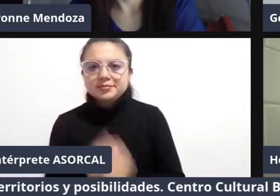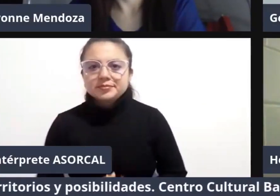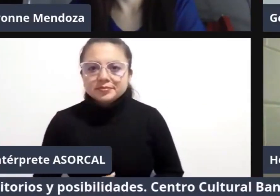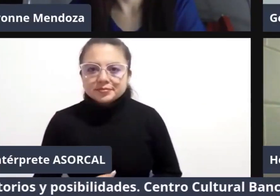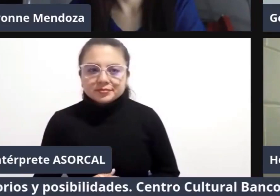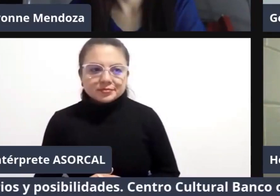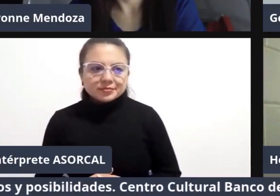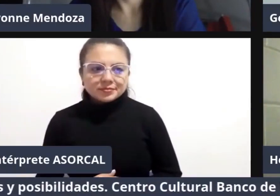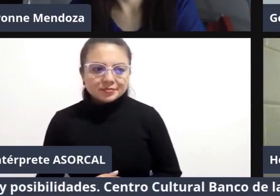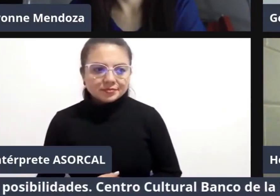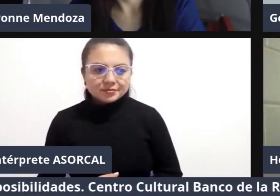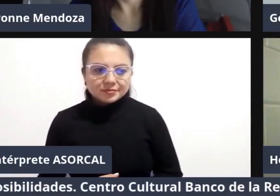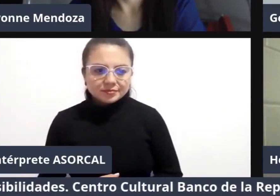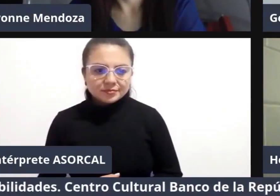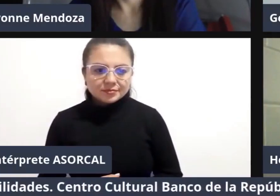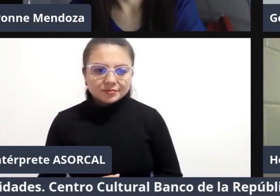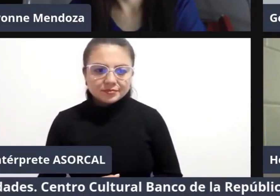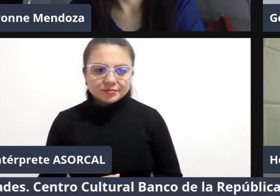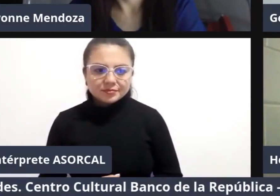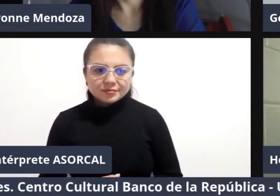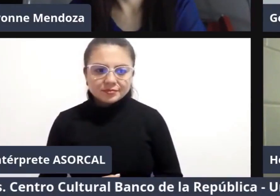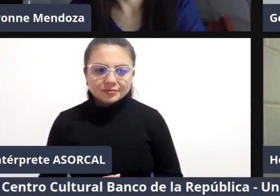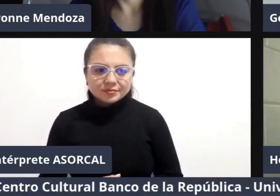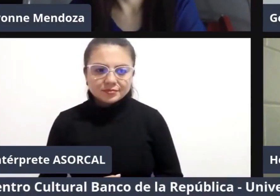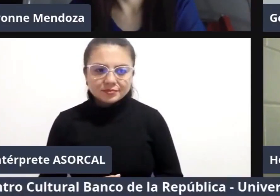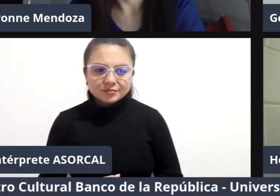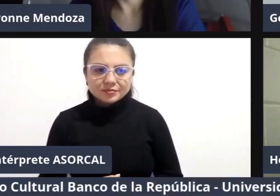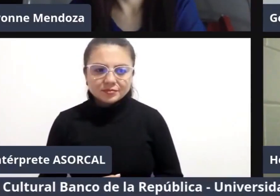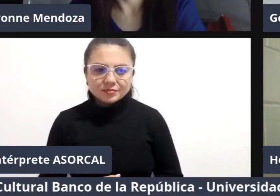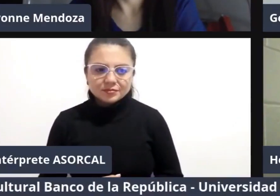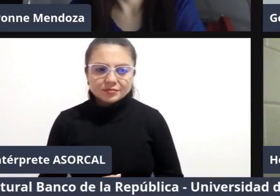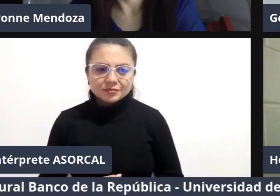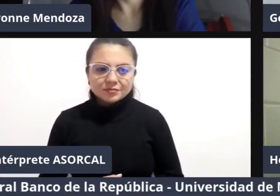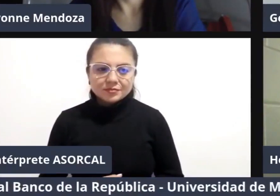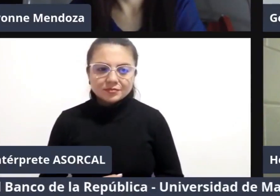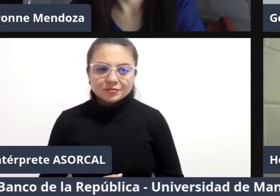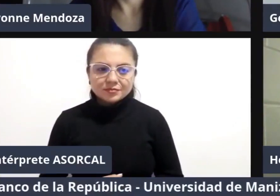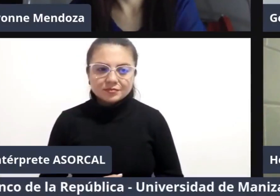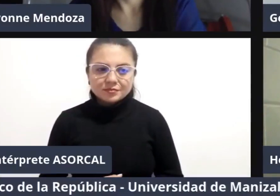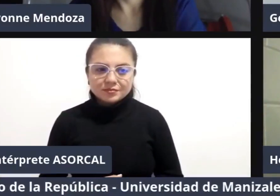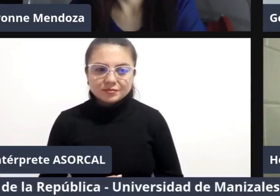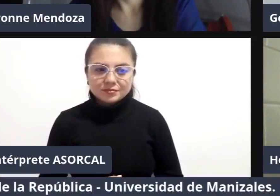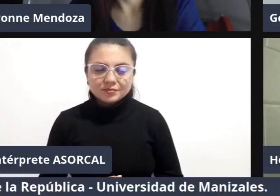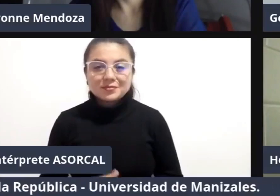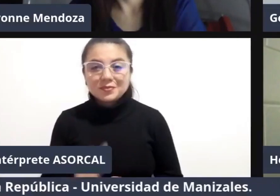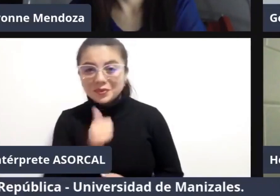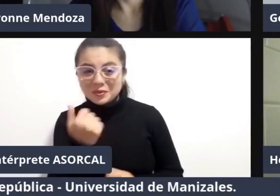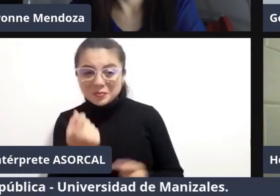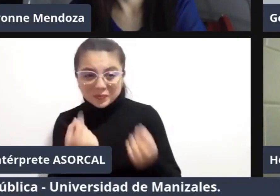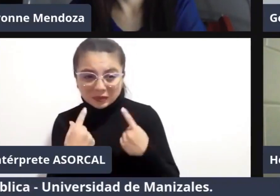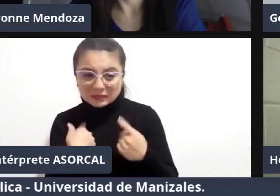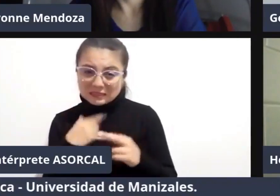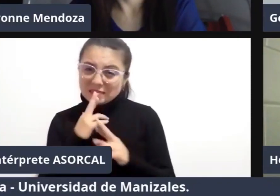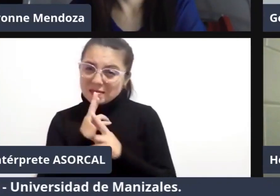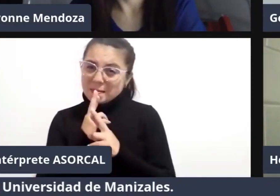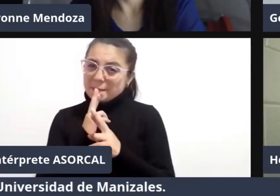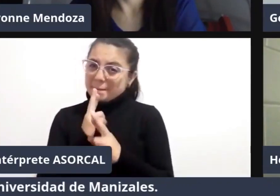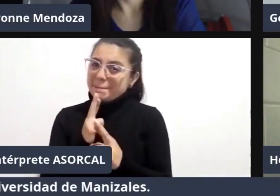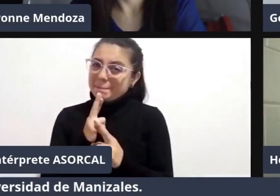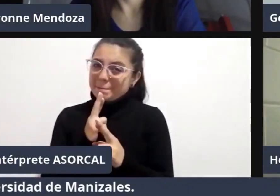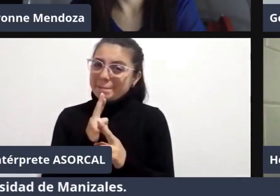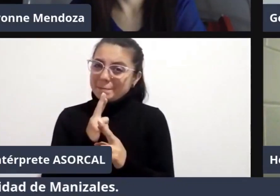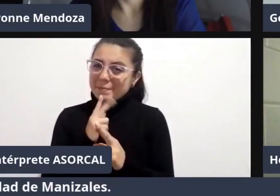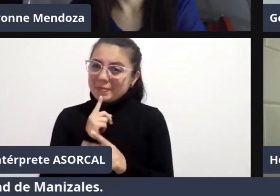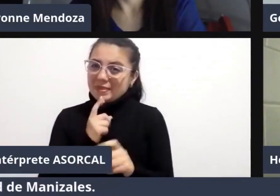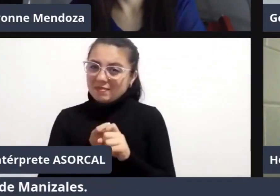Me resulta un poco más difícil contestar la otra parte de la pregunta, el papel de la Iglesia Católica de a